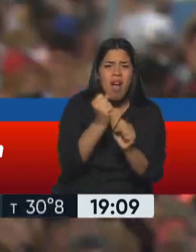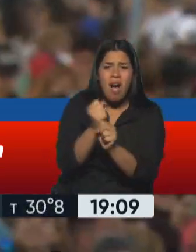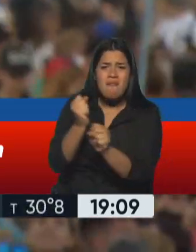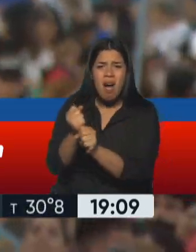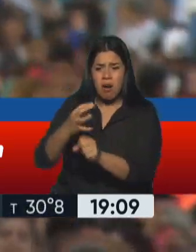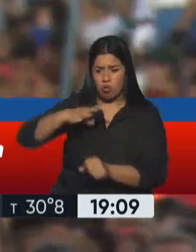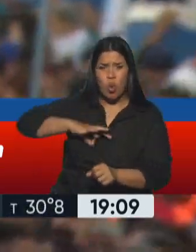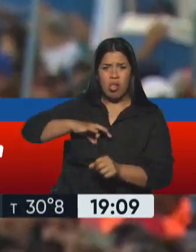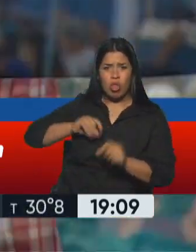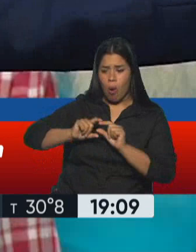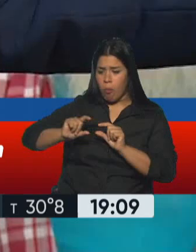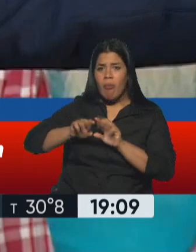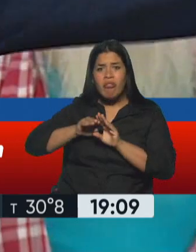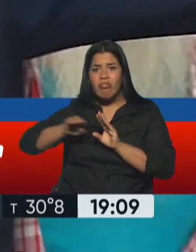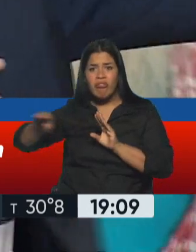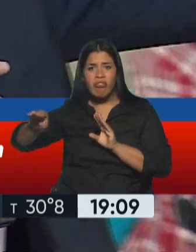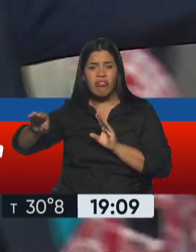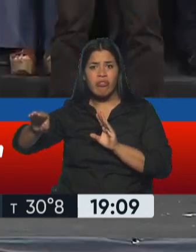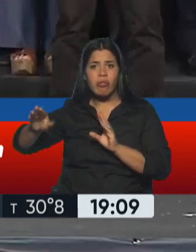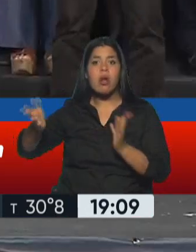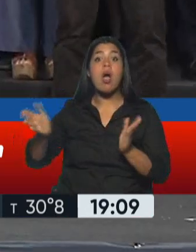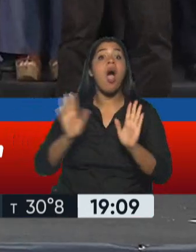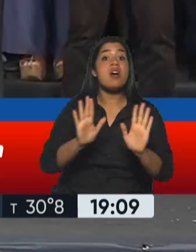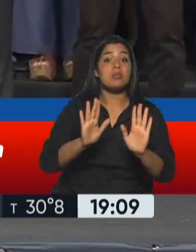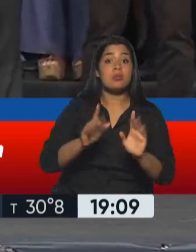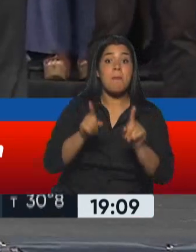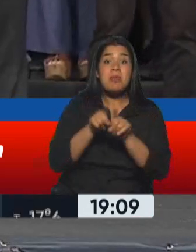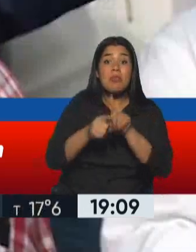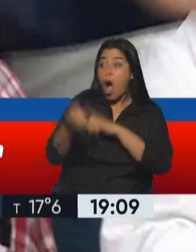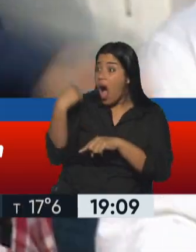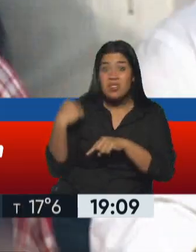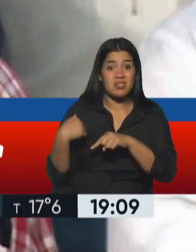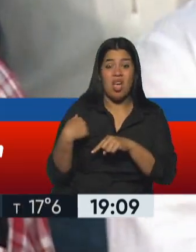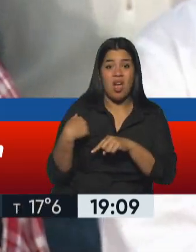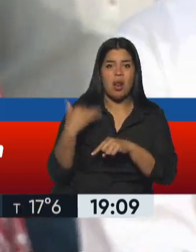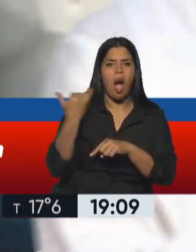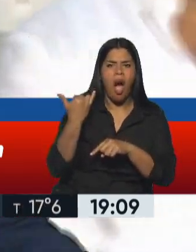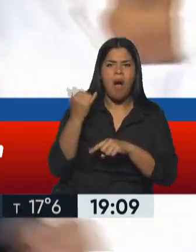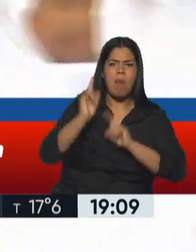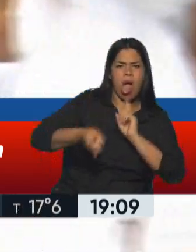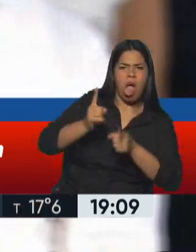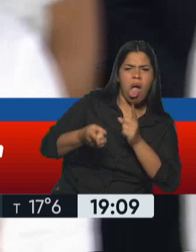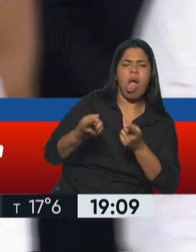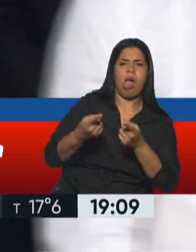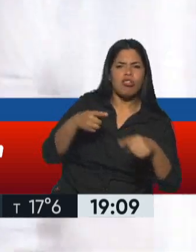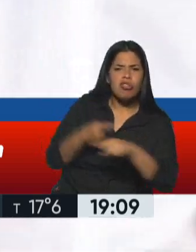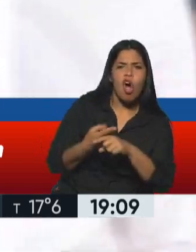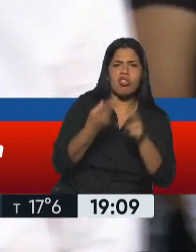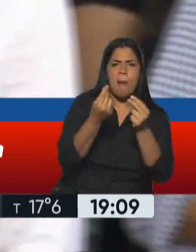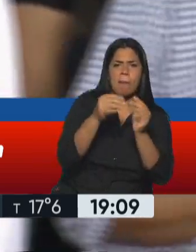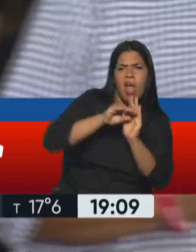mismo modo. Y ahí están, se rasgaban hasta ayer las vestiduras en contra de los precios máximos. Nos